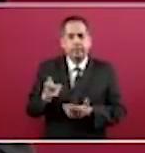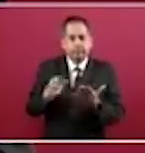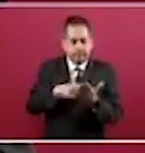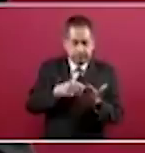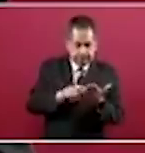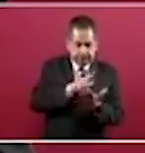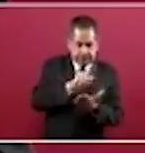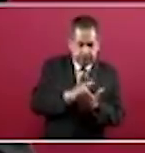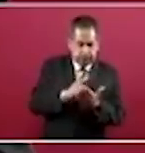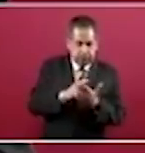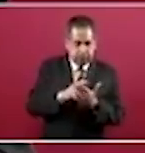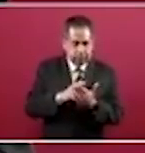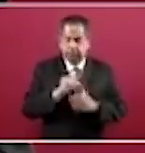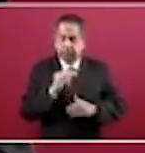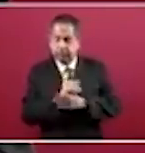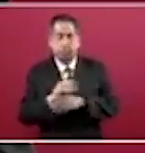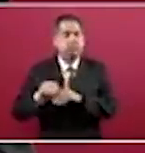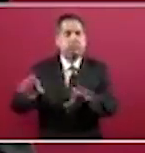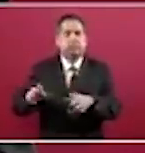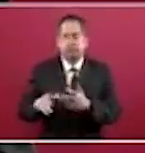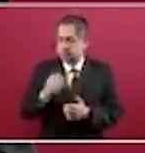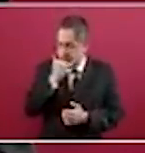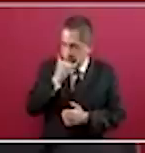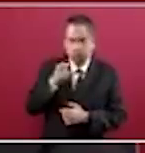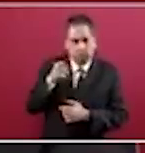violar el debido proceso,